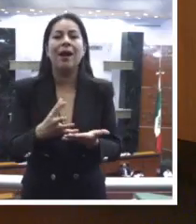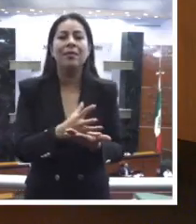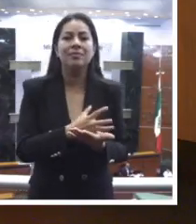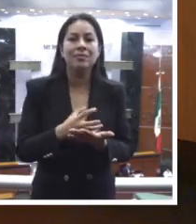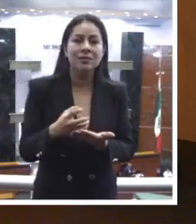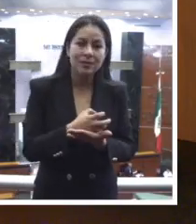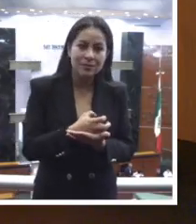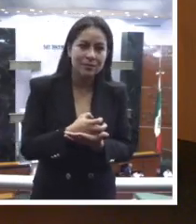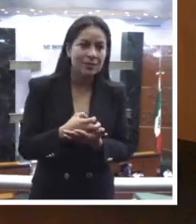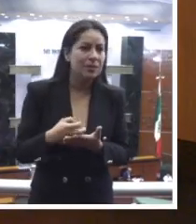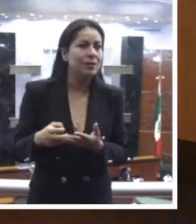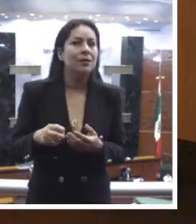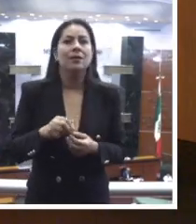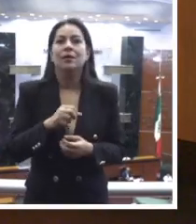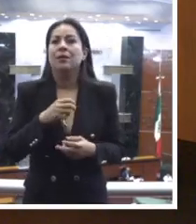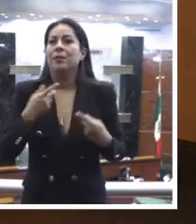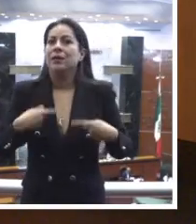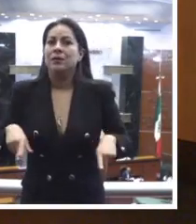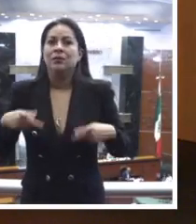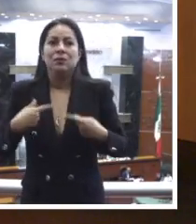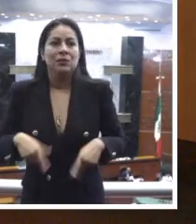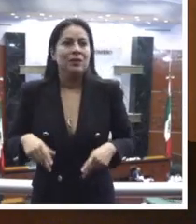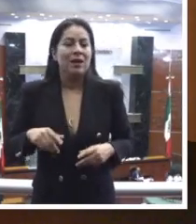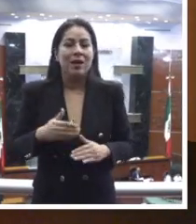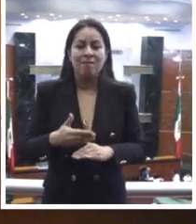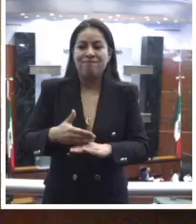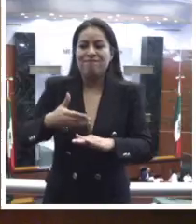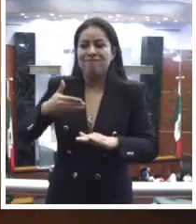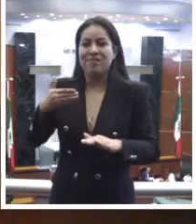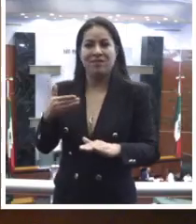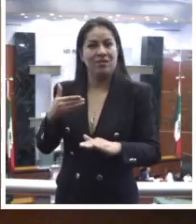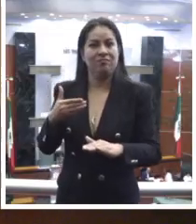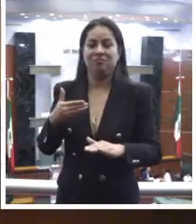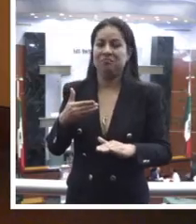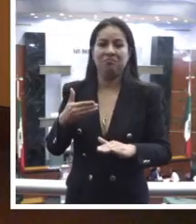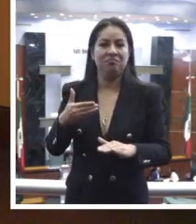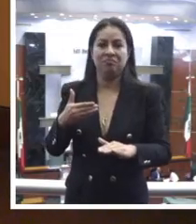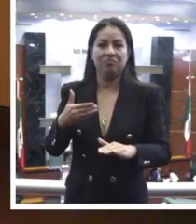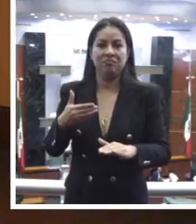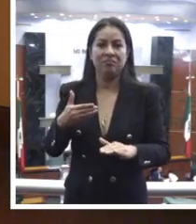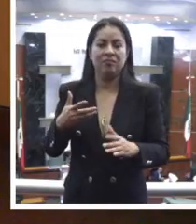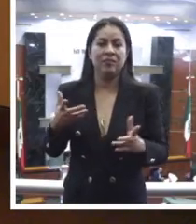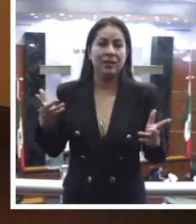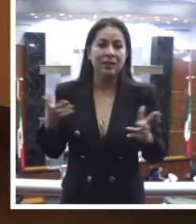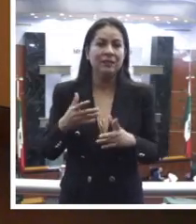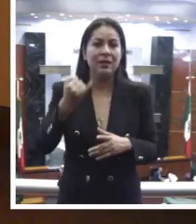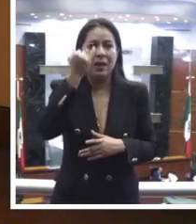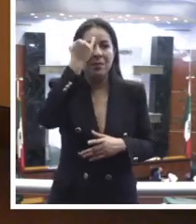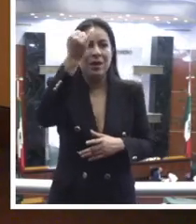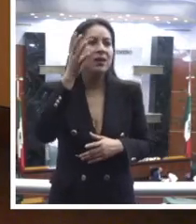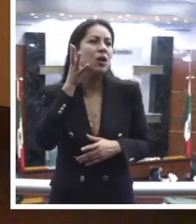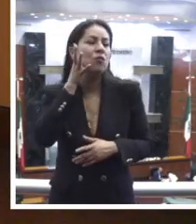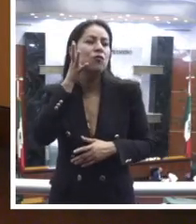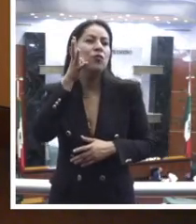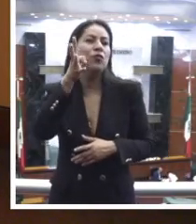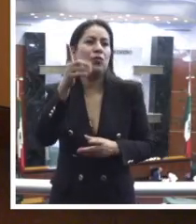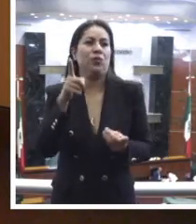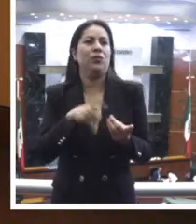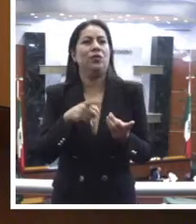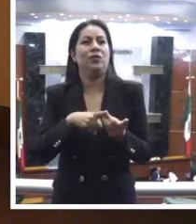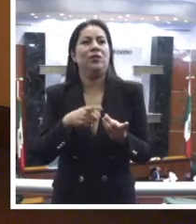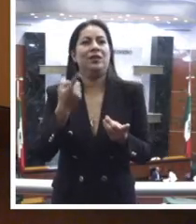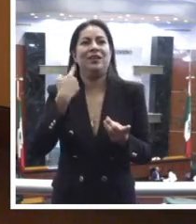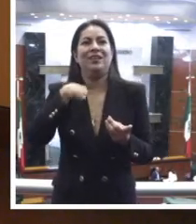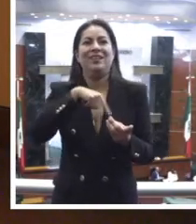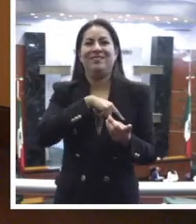garantice que ningún guerrerense quede atrás. Se trata de imaginar un futuro donde el potencial de